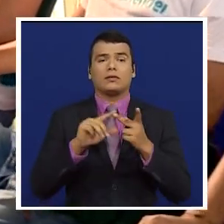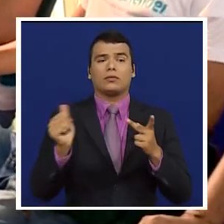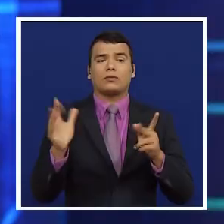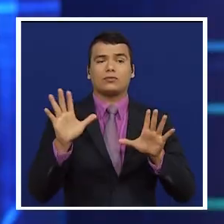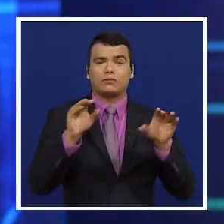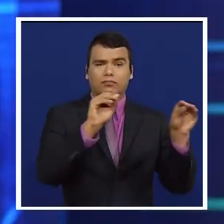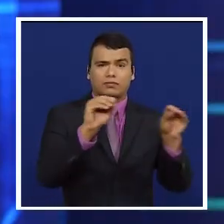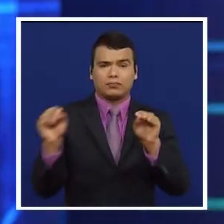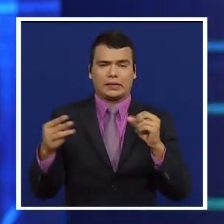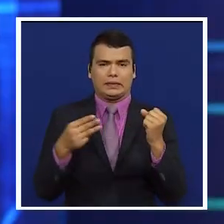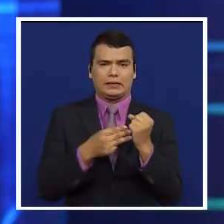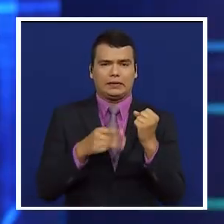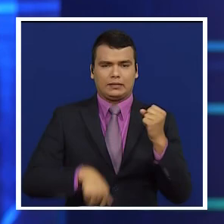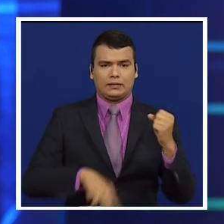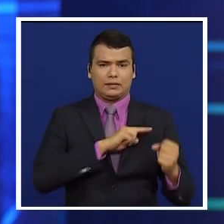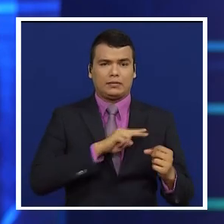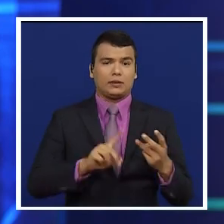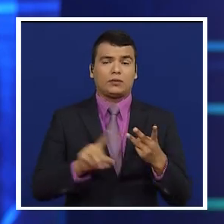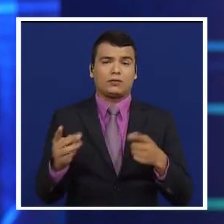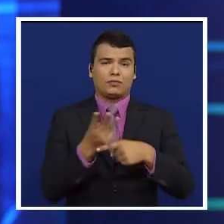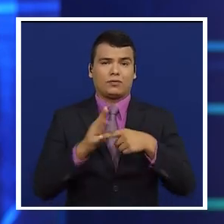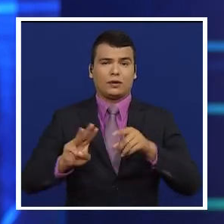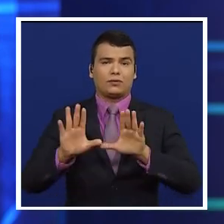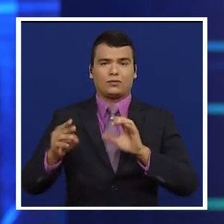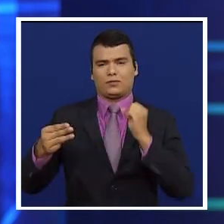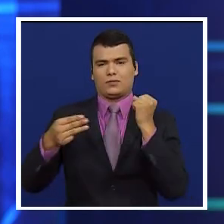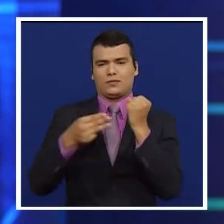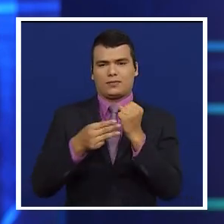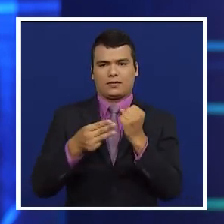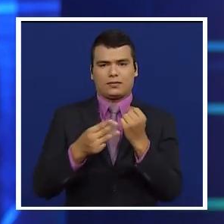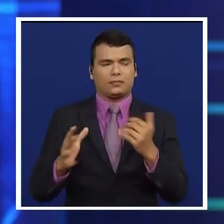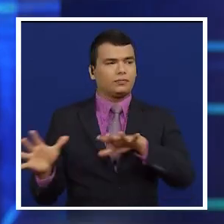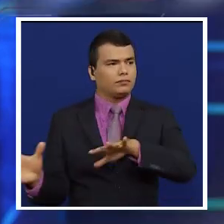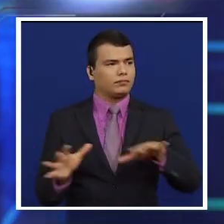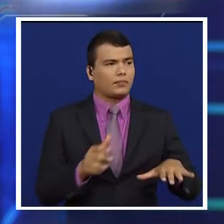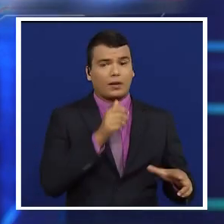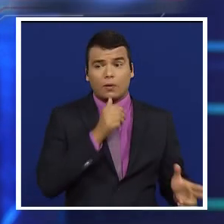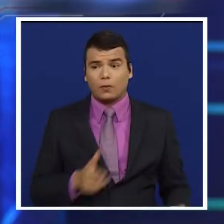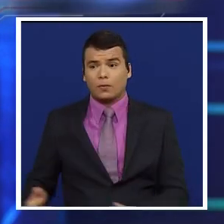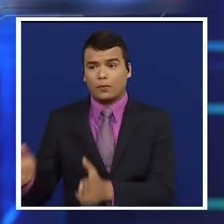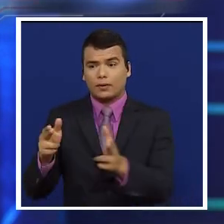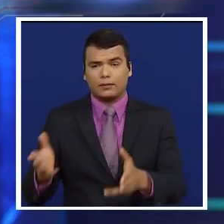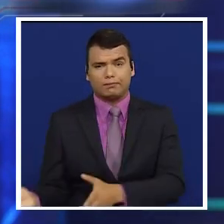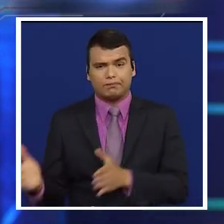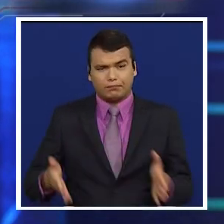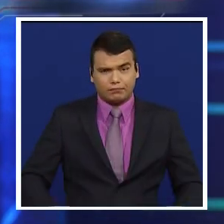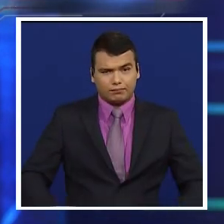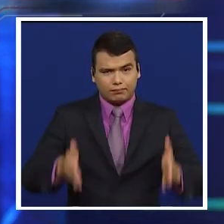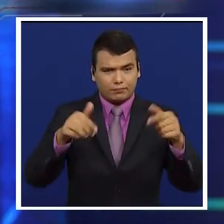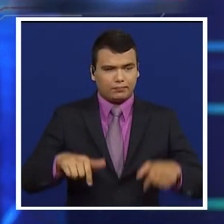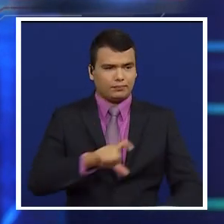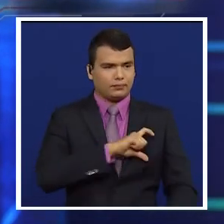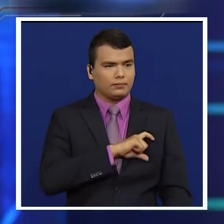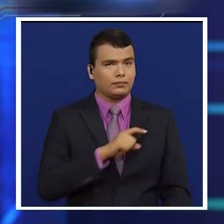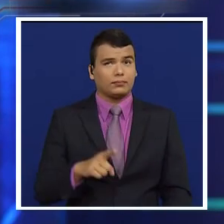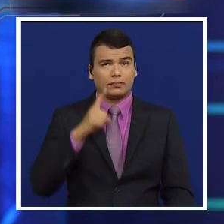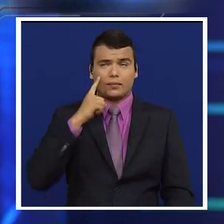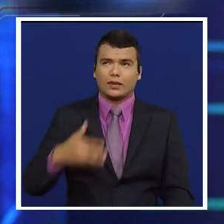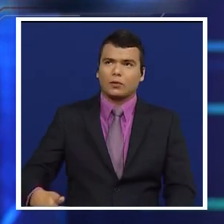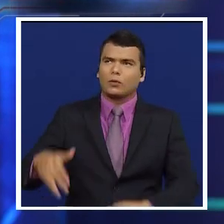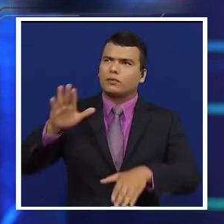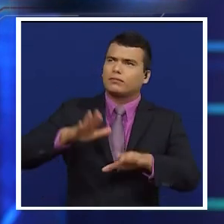SENA. El Boulevard del Río en Cali ahora está engalanado con un mural que representa el aporte de las mujeres a la paz